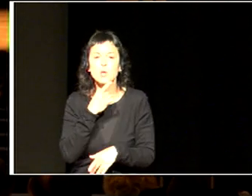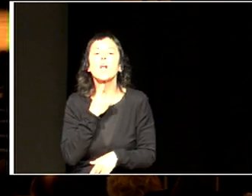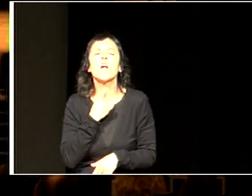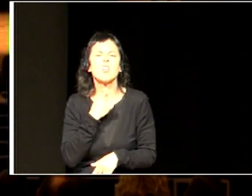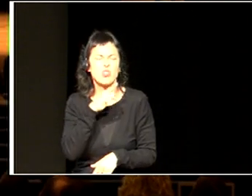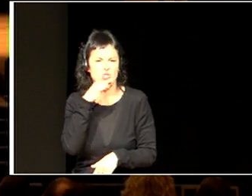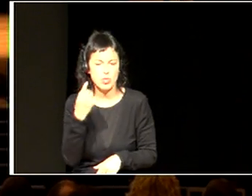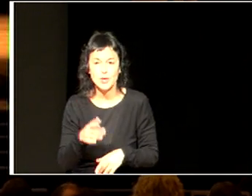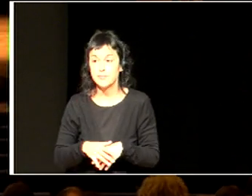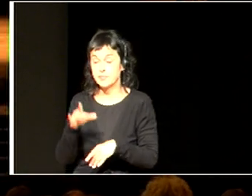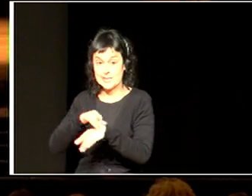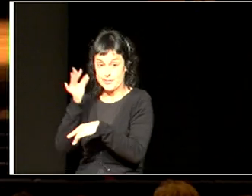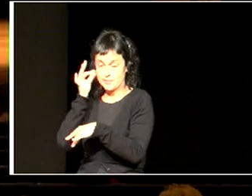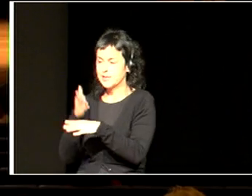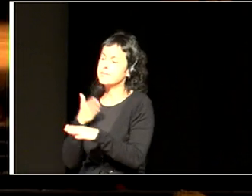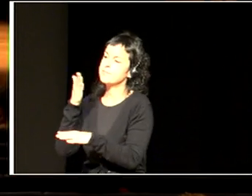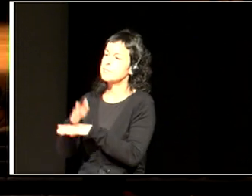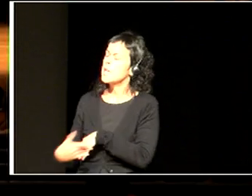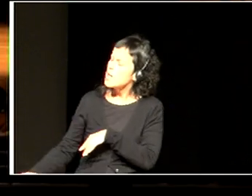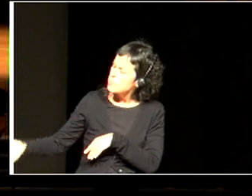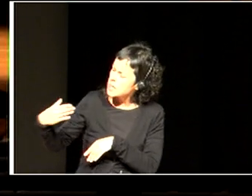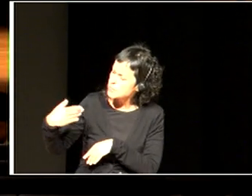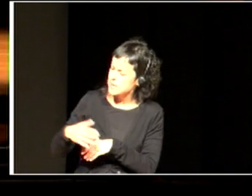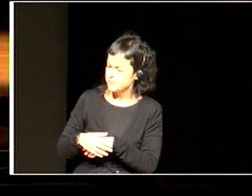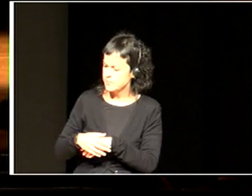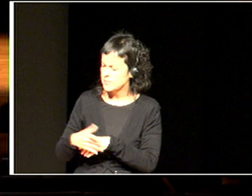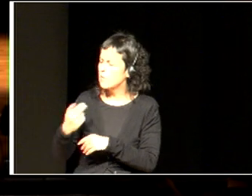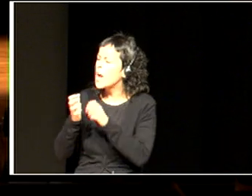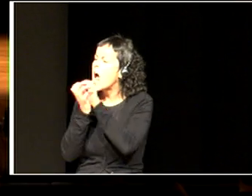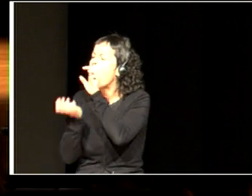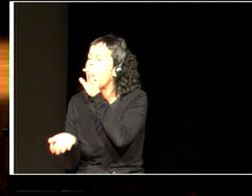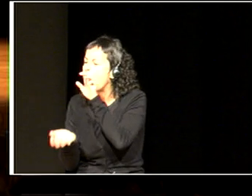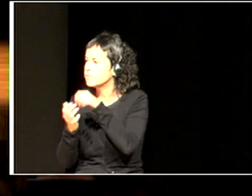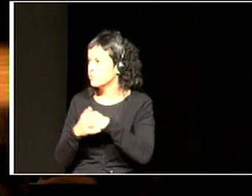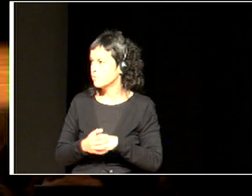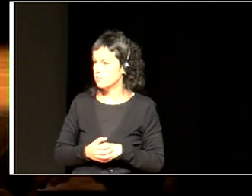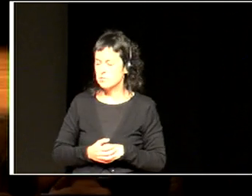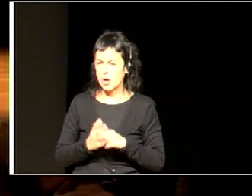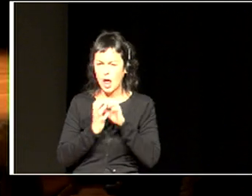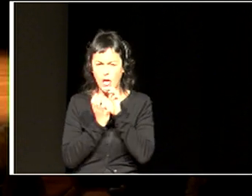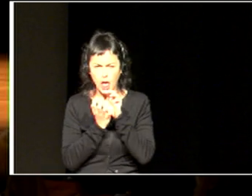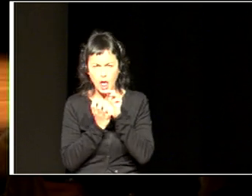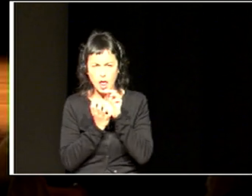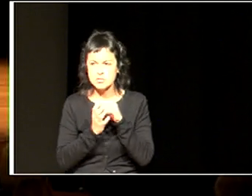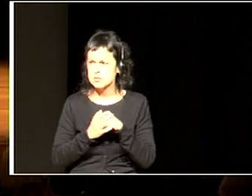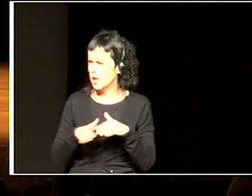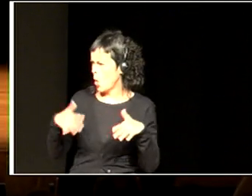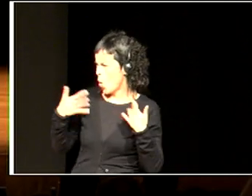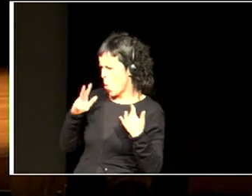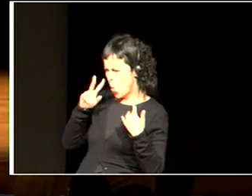y vas a la médica y se pasa pasa marian pasa a ver a ver abocada y dice uy